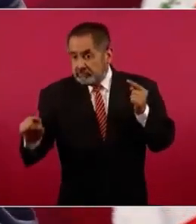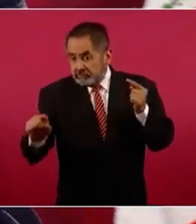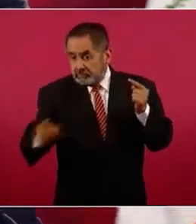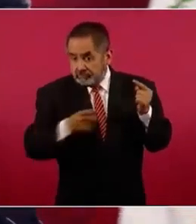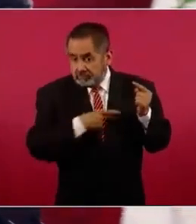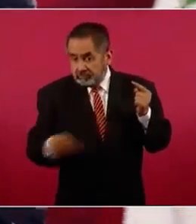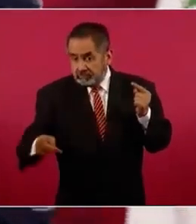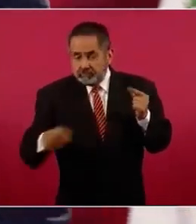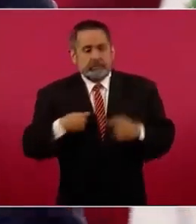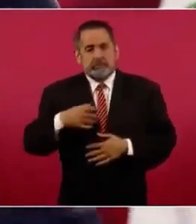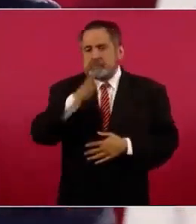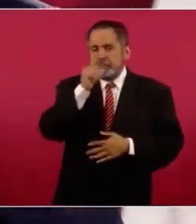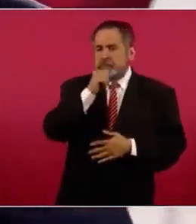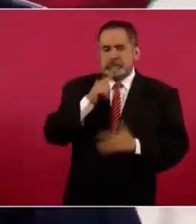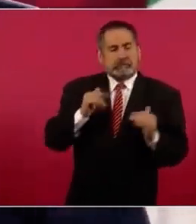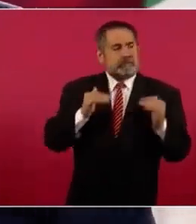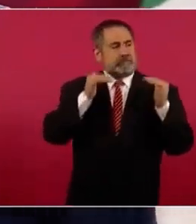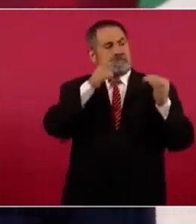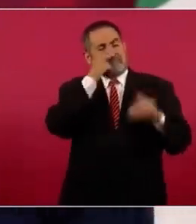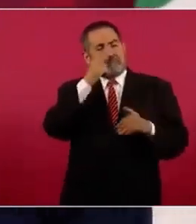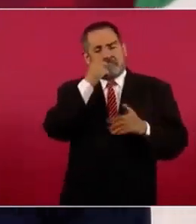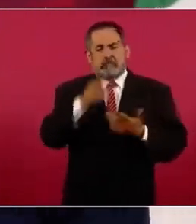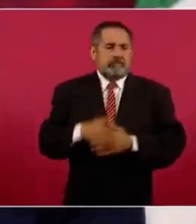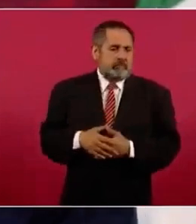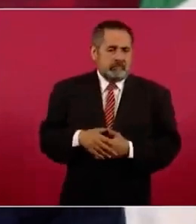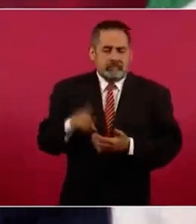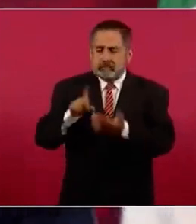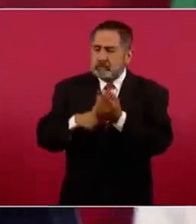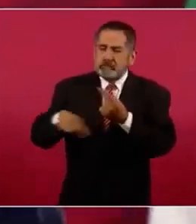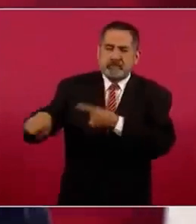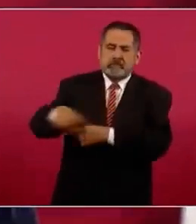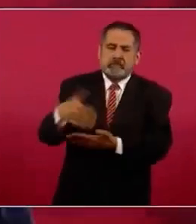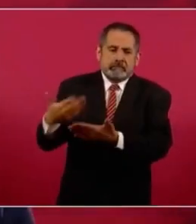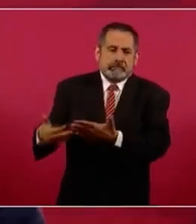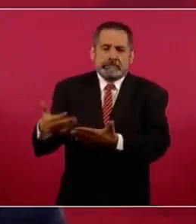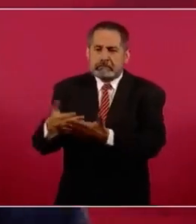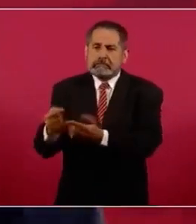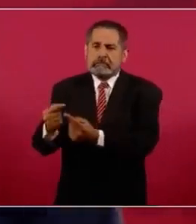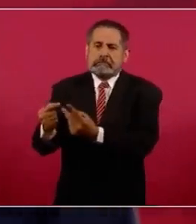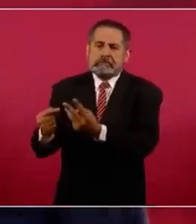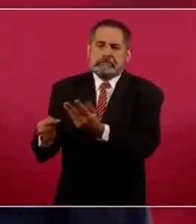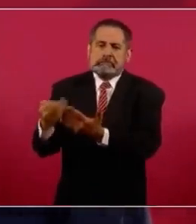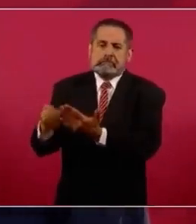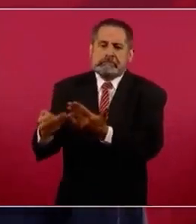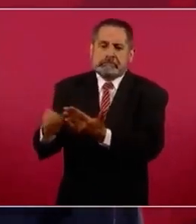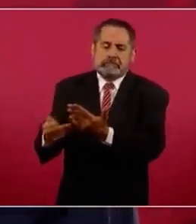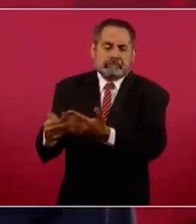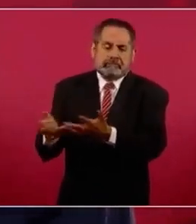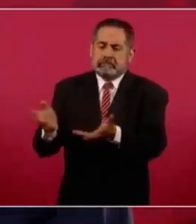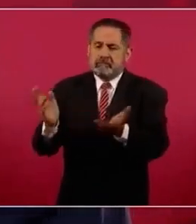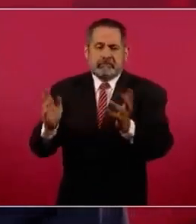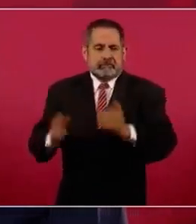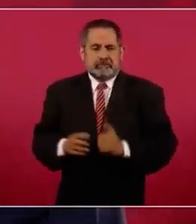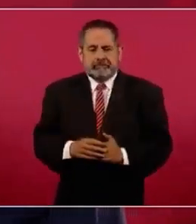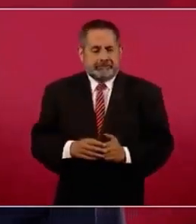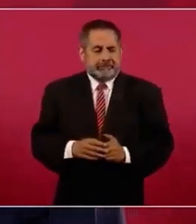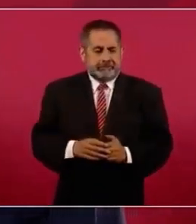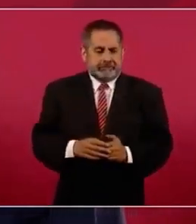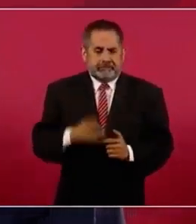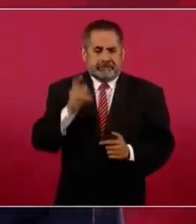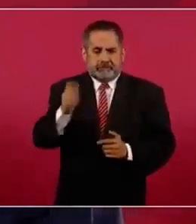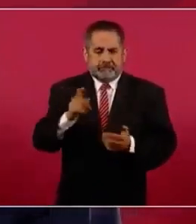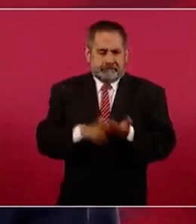seres humanos que carecen hasta de lo más indispensables. Eso